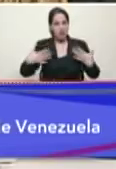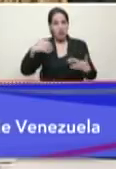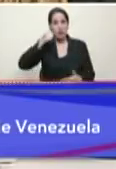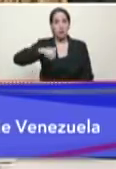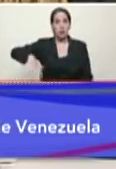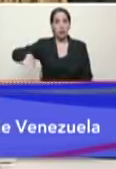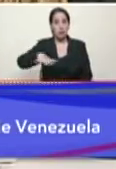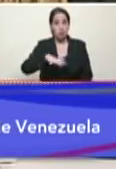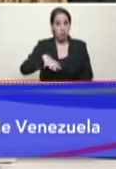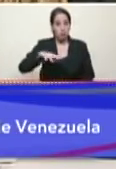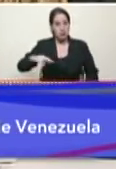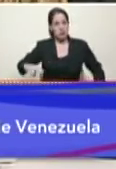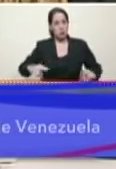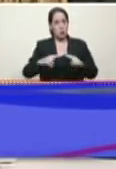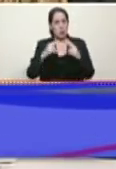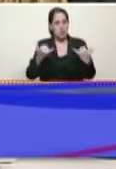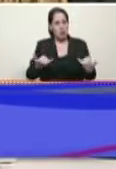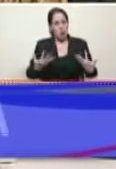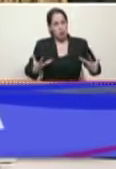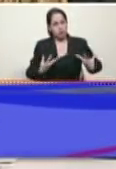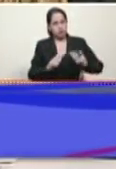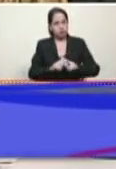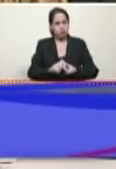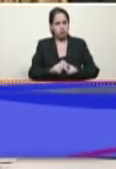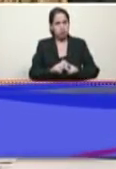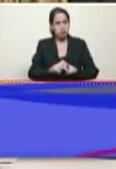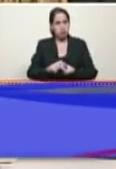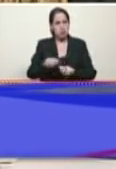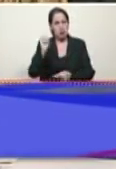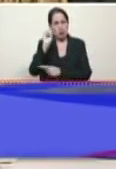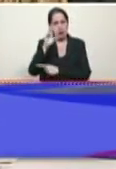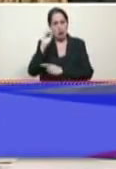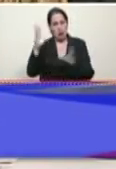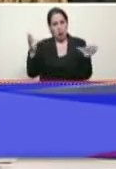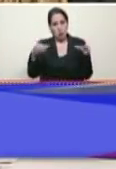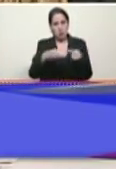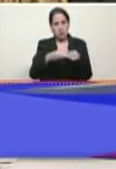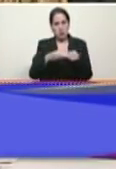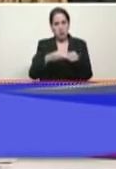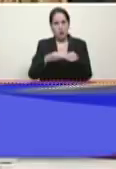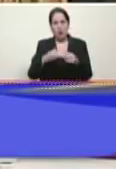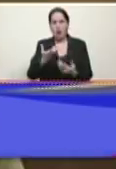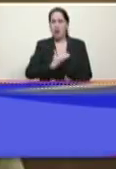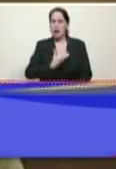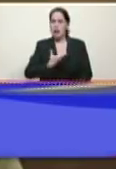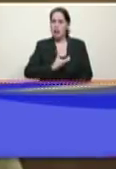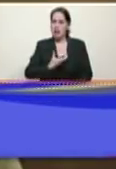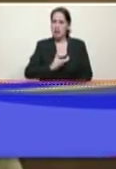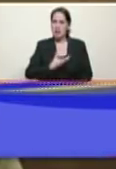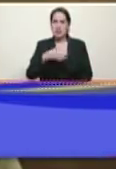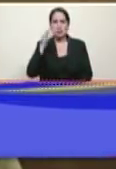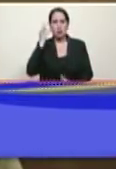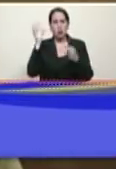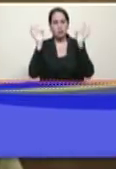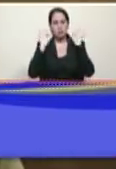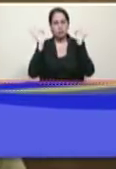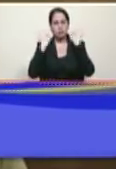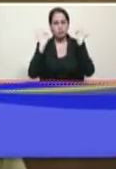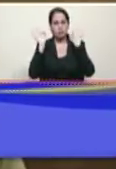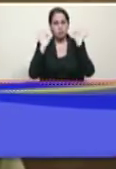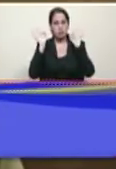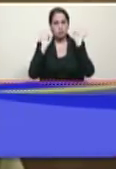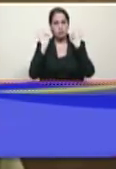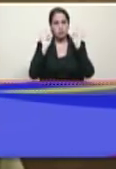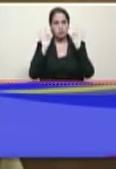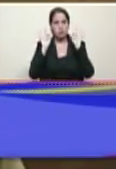Se encuentran con nosotros también la alcaldesa de Caracas, compañera Erika del Valle